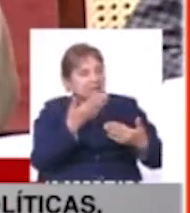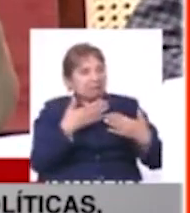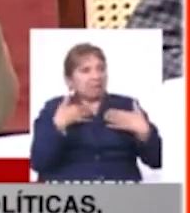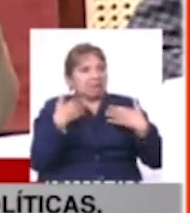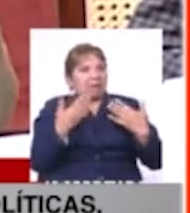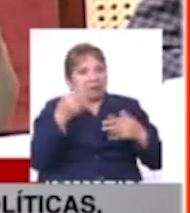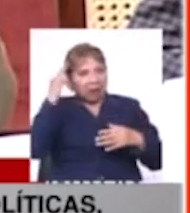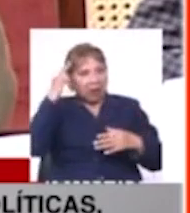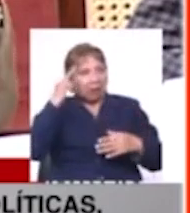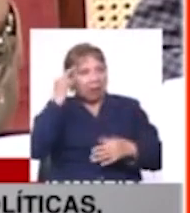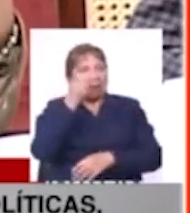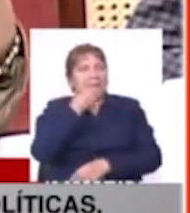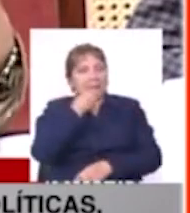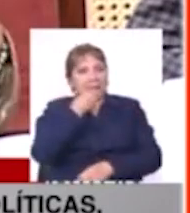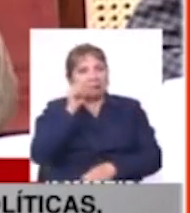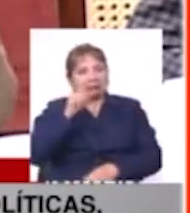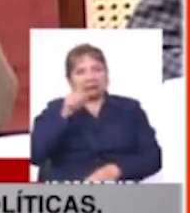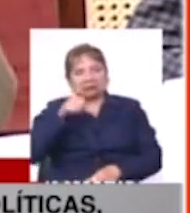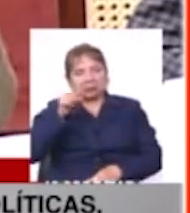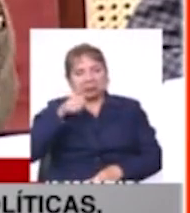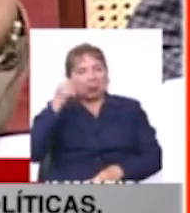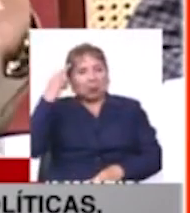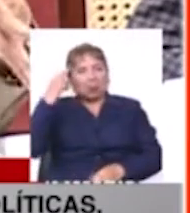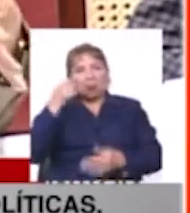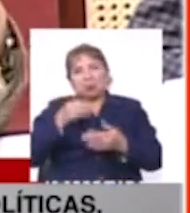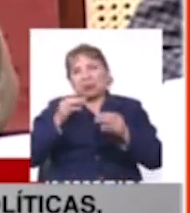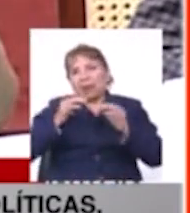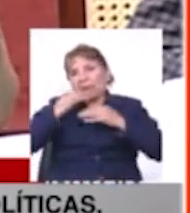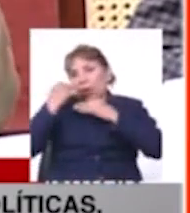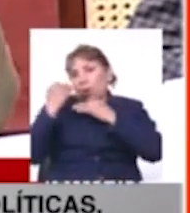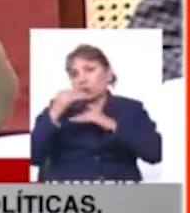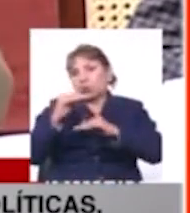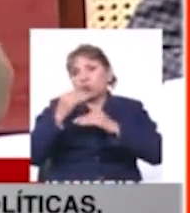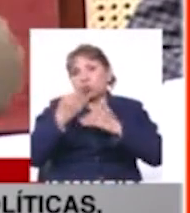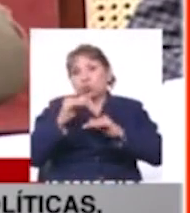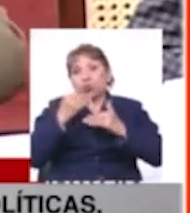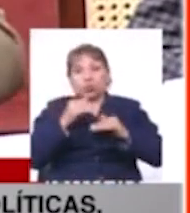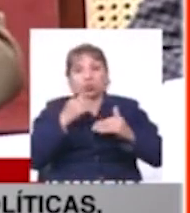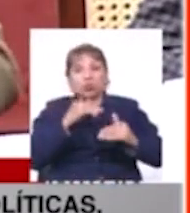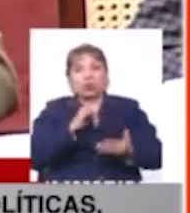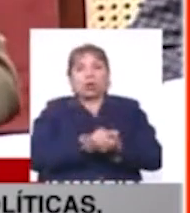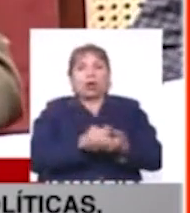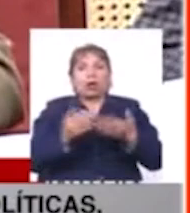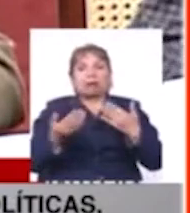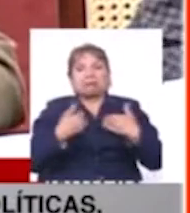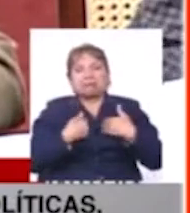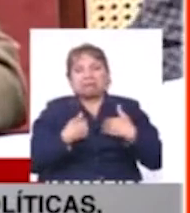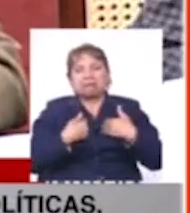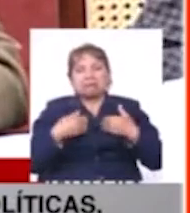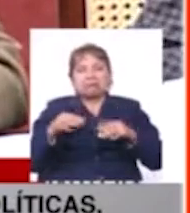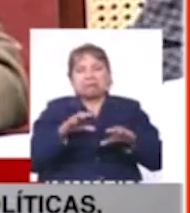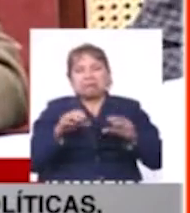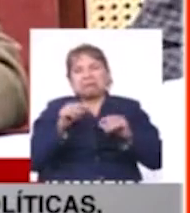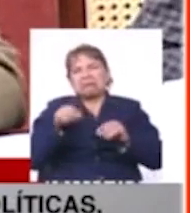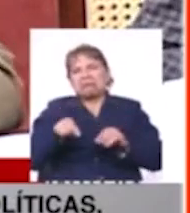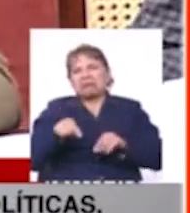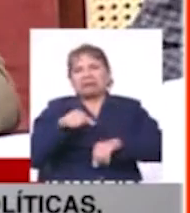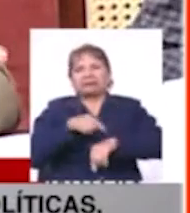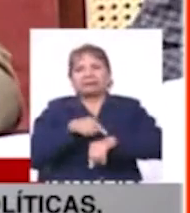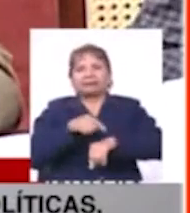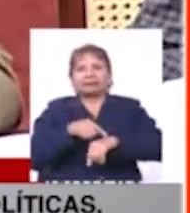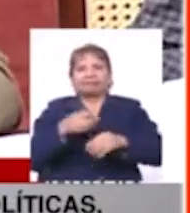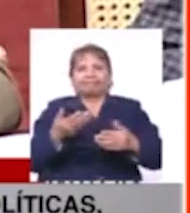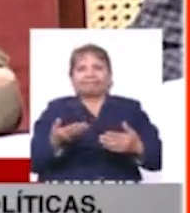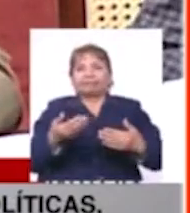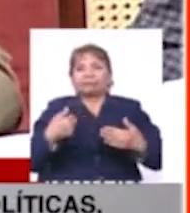a los de arriba y a los de abajo, a todos sin ningún tipo de distinción, y eso me parece que es como 50 millones de soles o más, que es